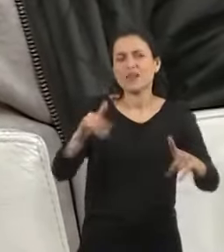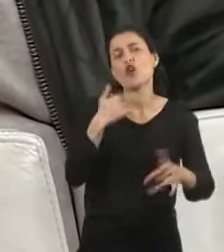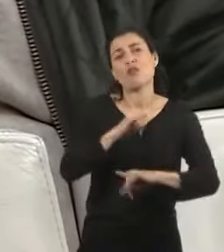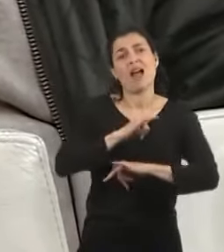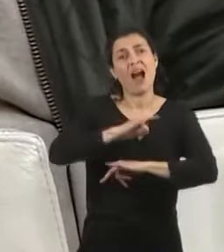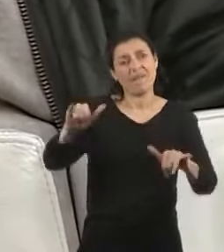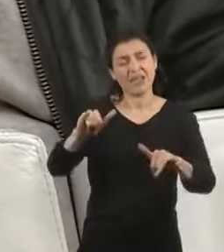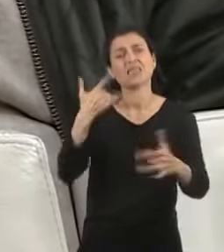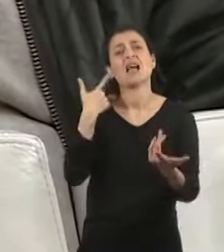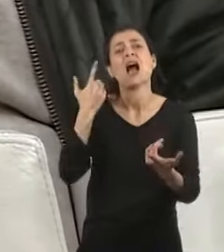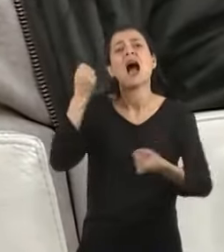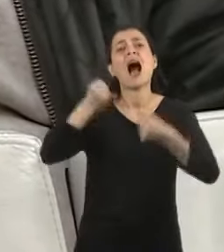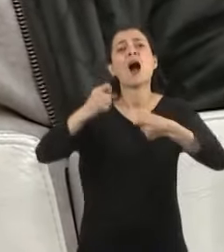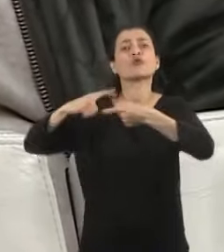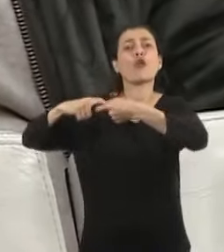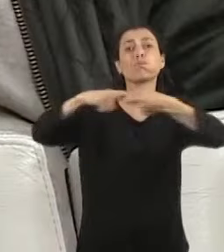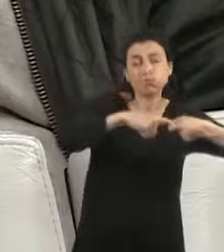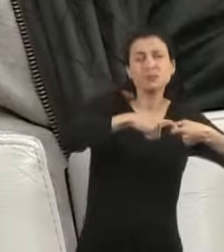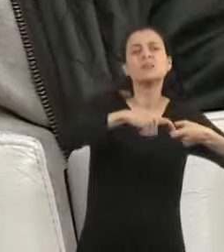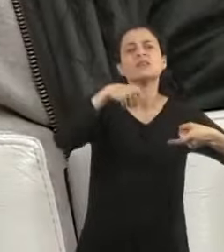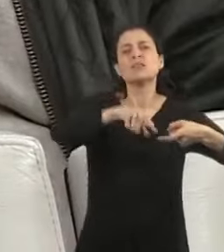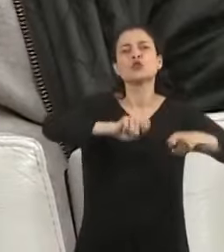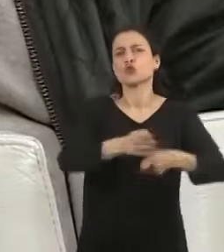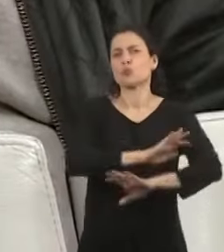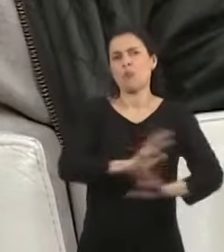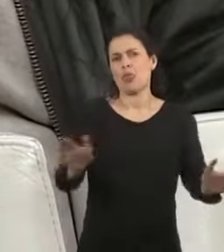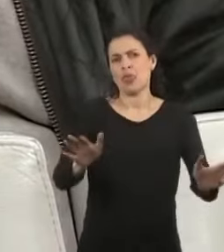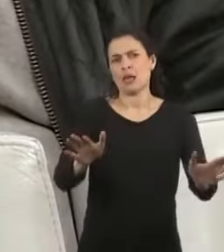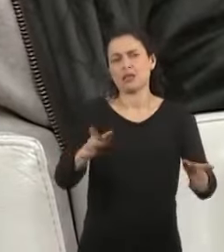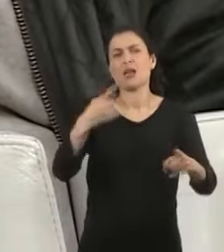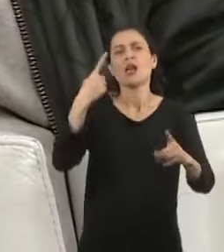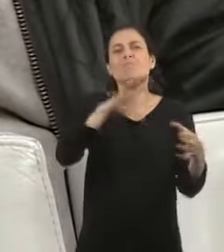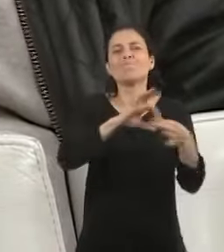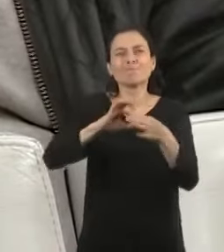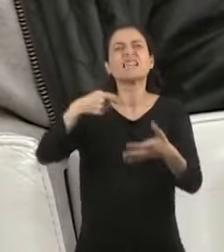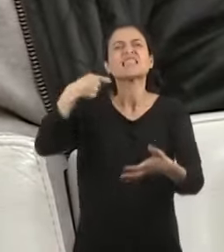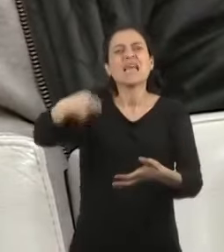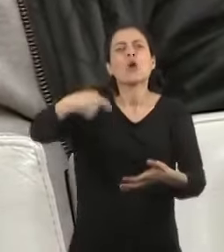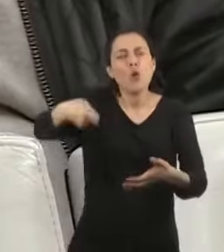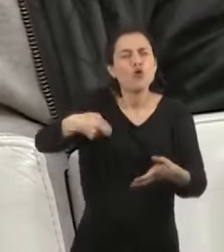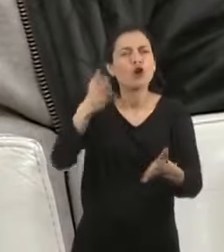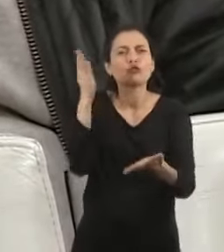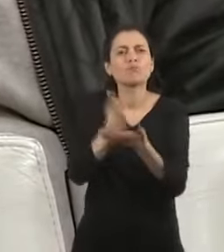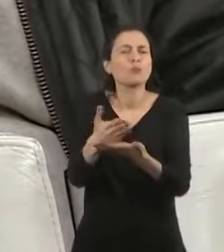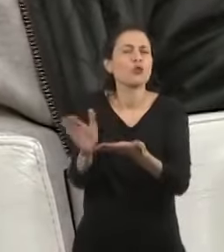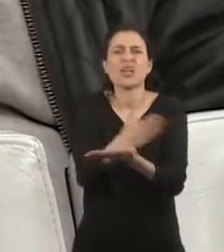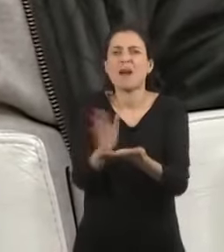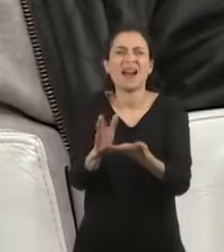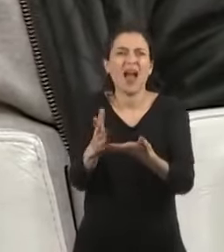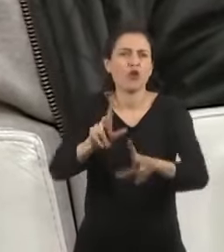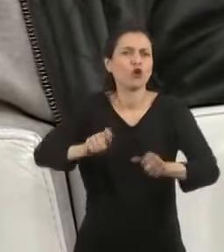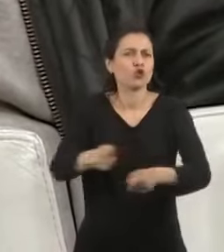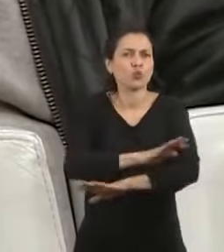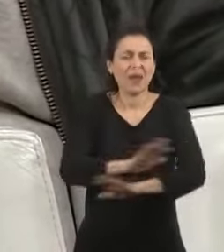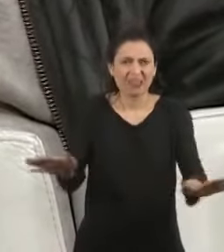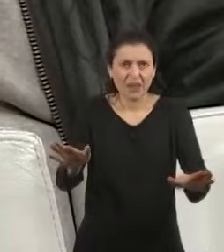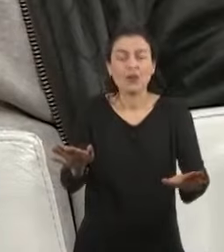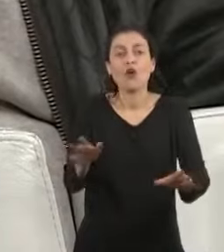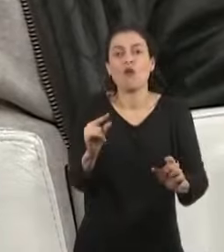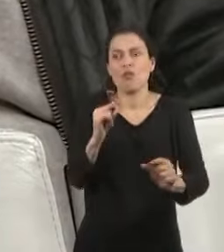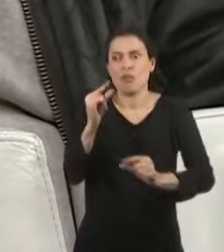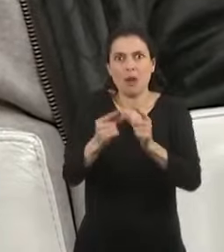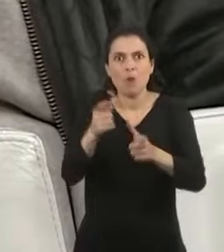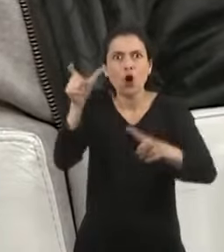grúas para los seguros se dio de baja a partir de eso eh comenzaron una serie de medidas en la justicia colectivas